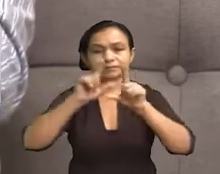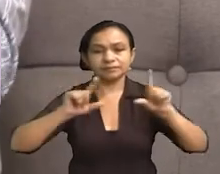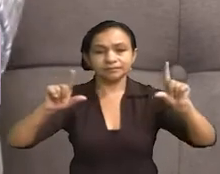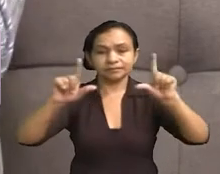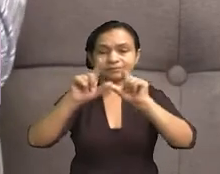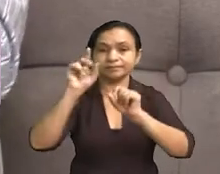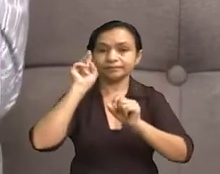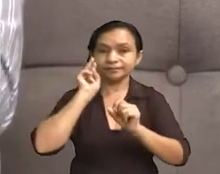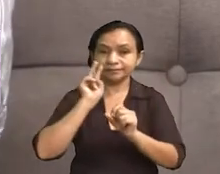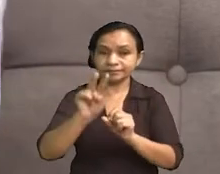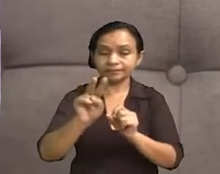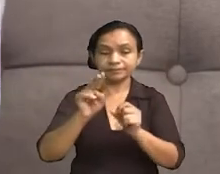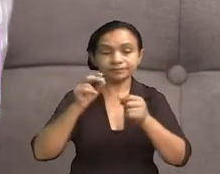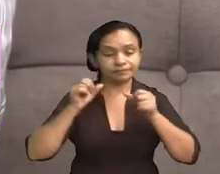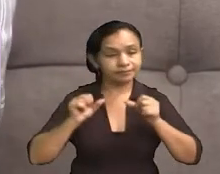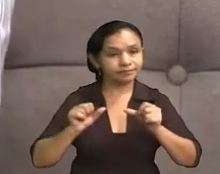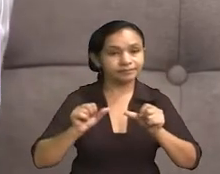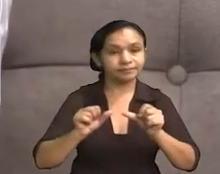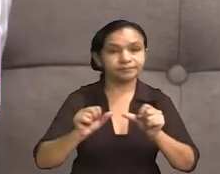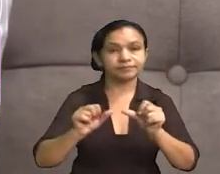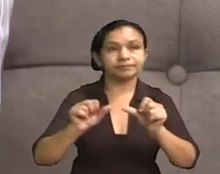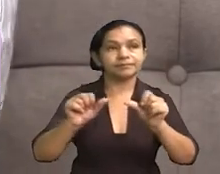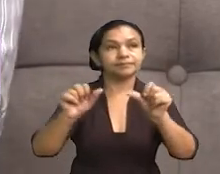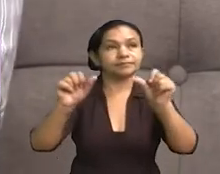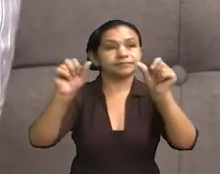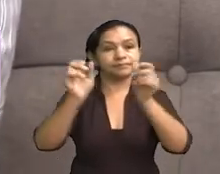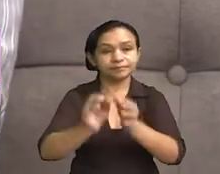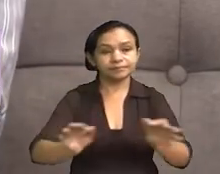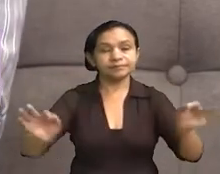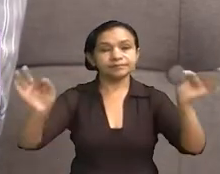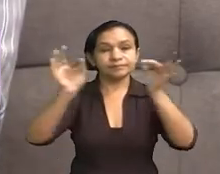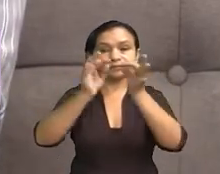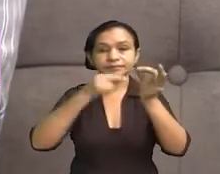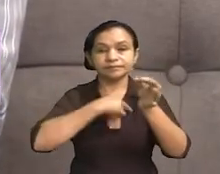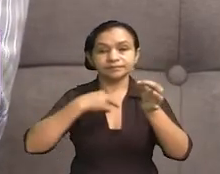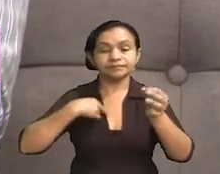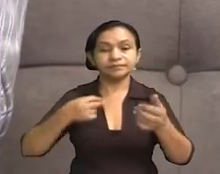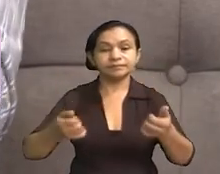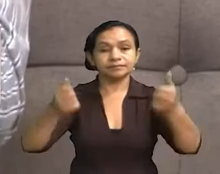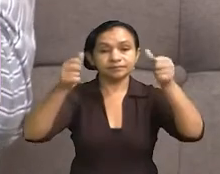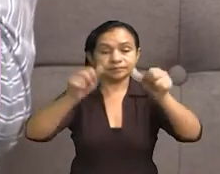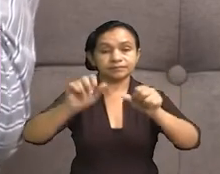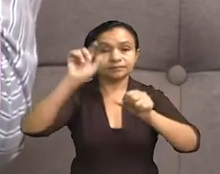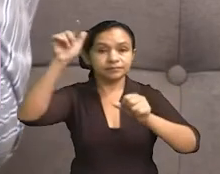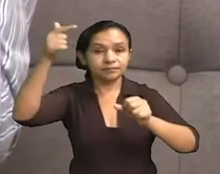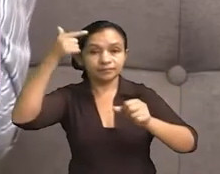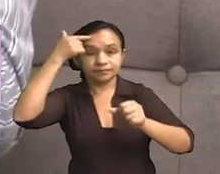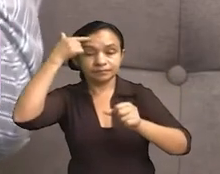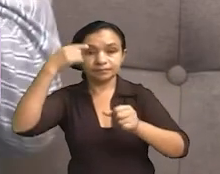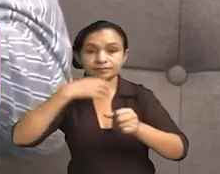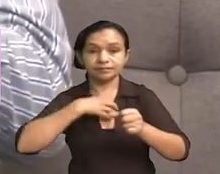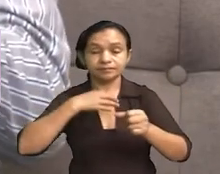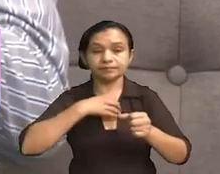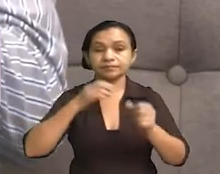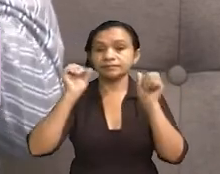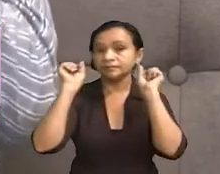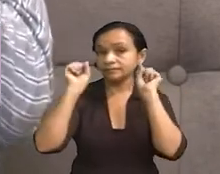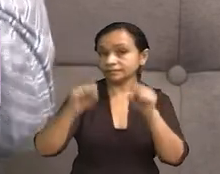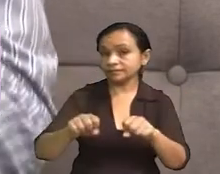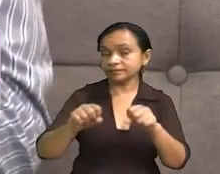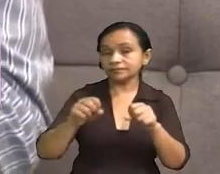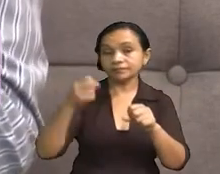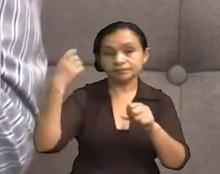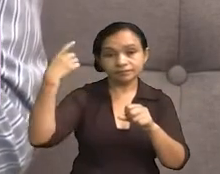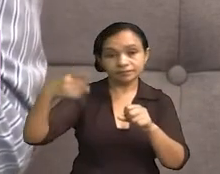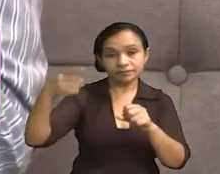hay una continuidad de las prioridades que ha establecido nuestro gobierno. ¿Para qué? Para